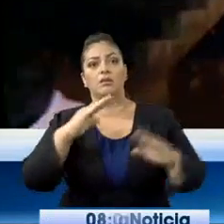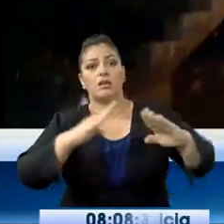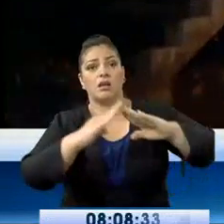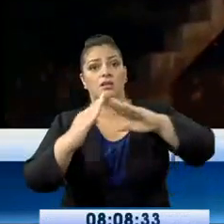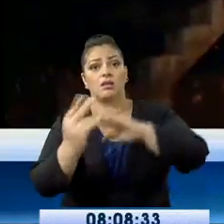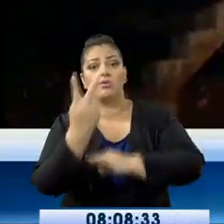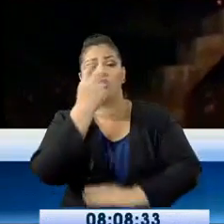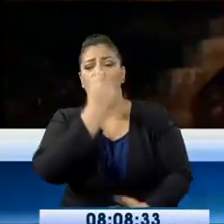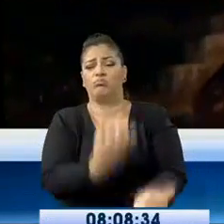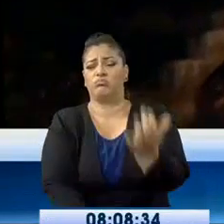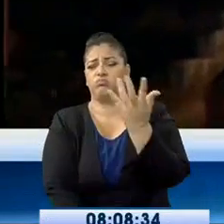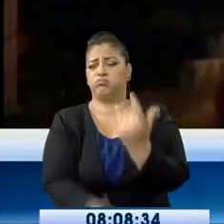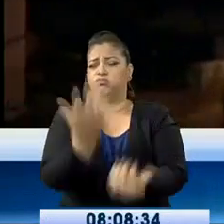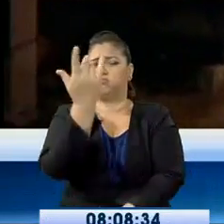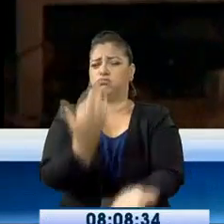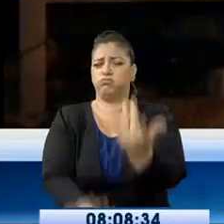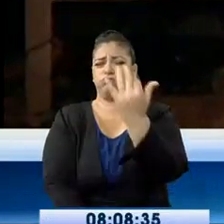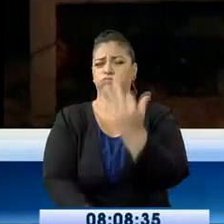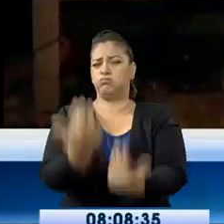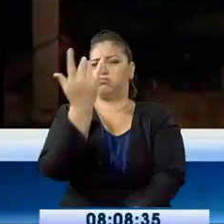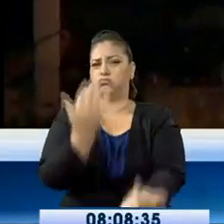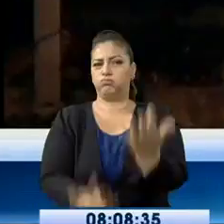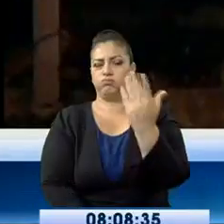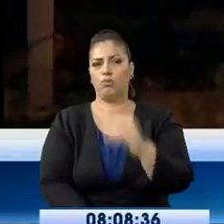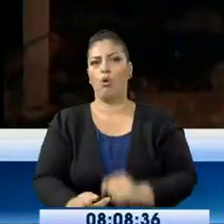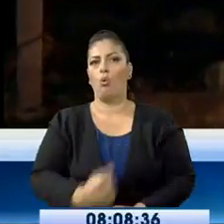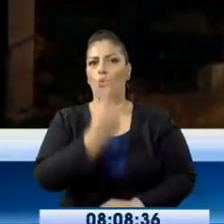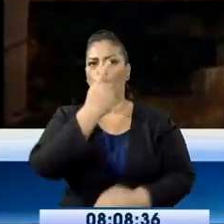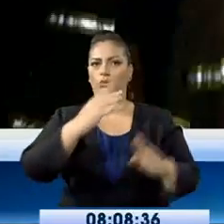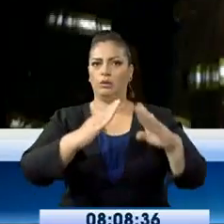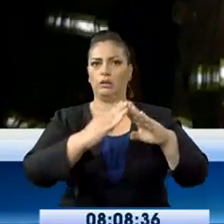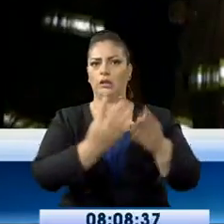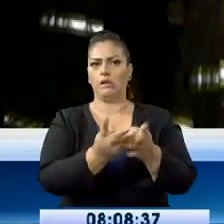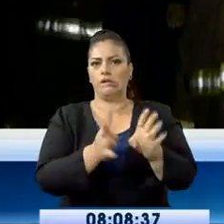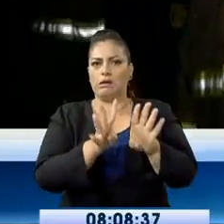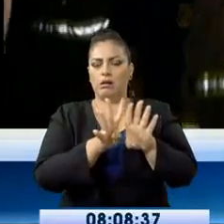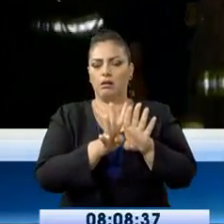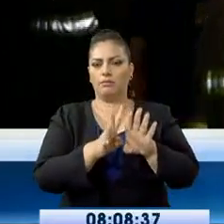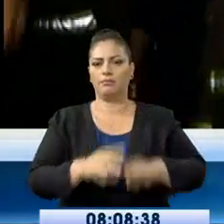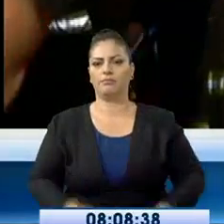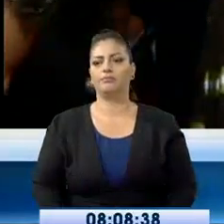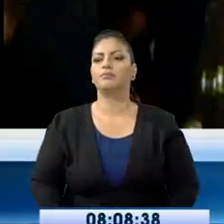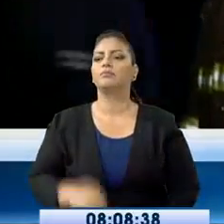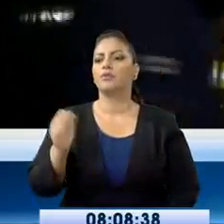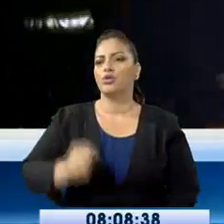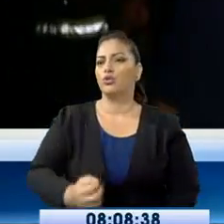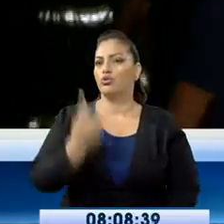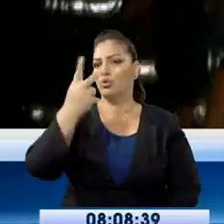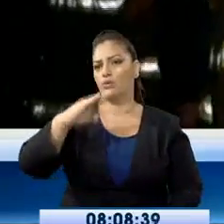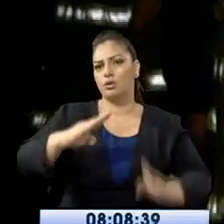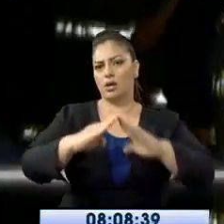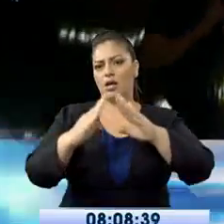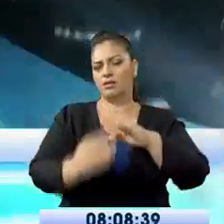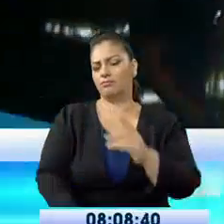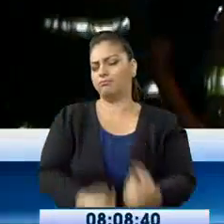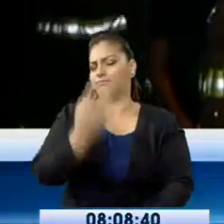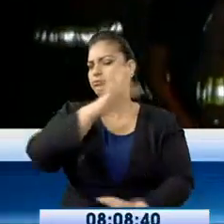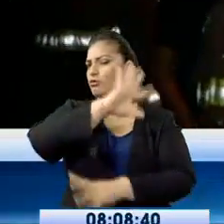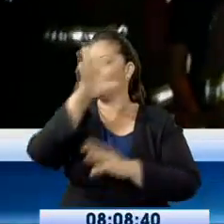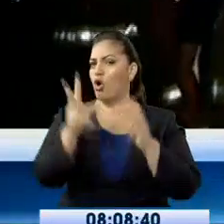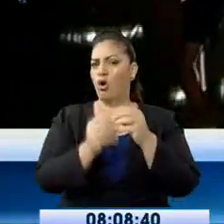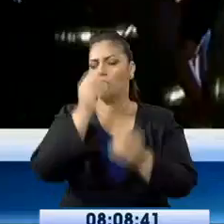2 viviendas, una de ellas de construcción mixta. Estaban 2 viviendas completamente envueltas en llamas